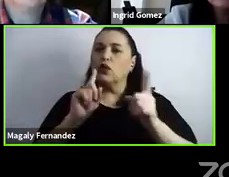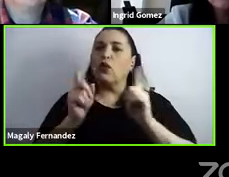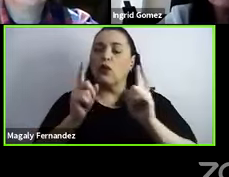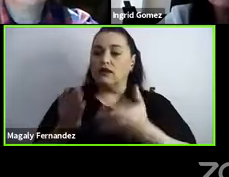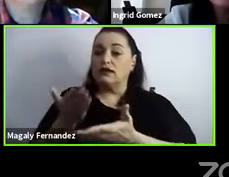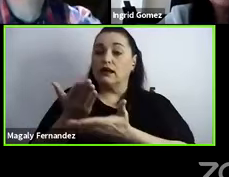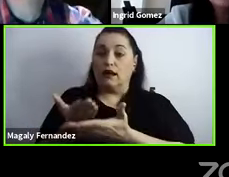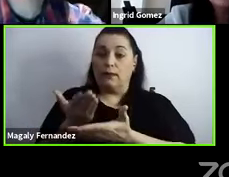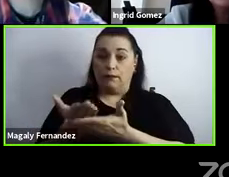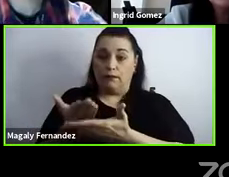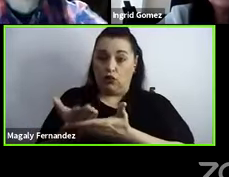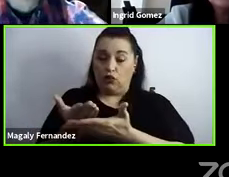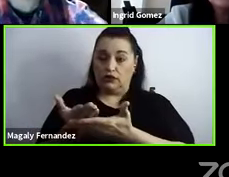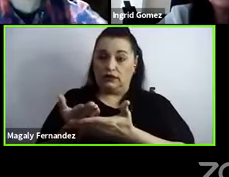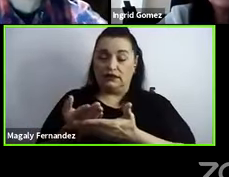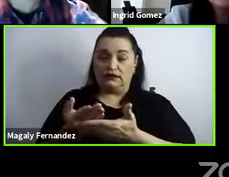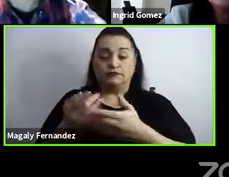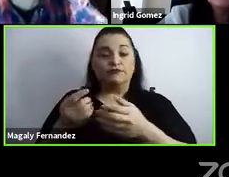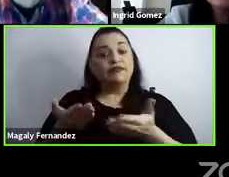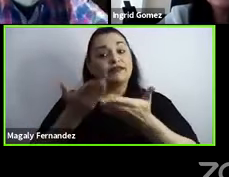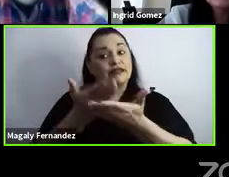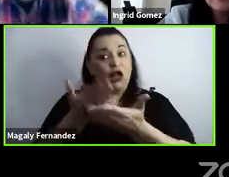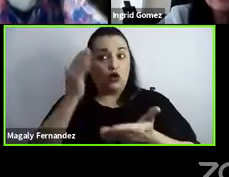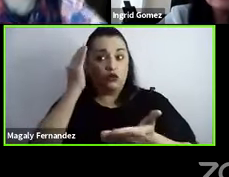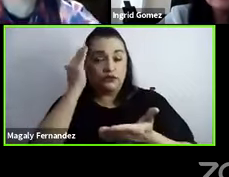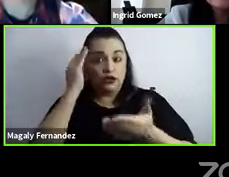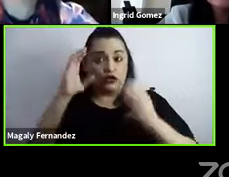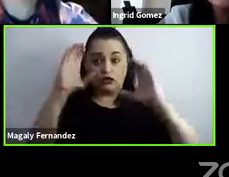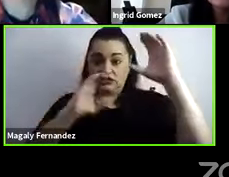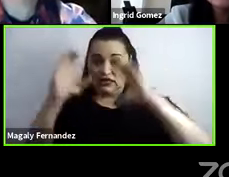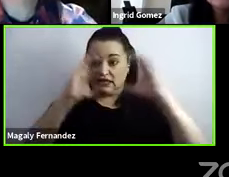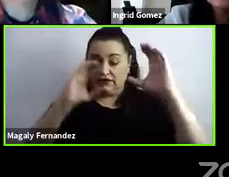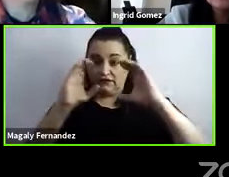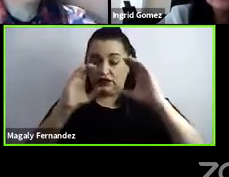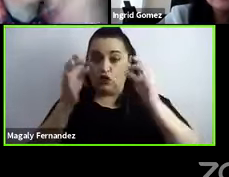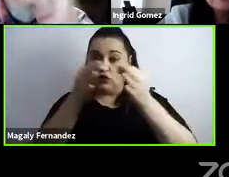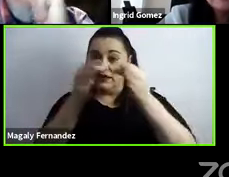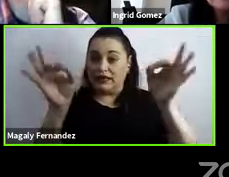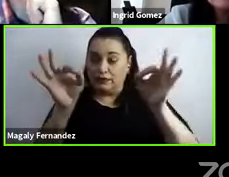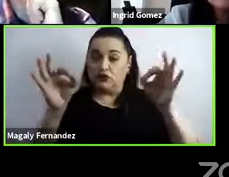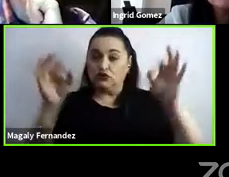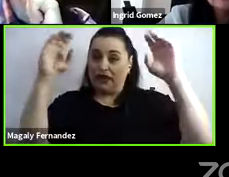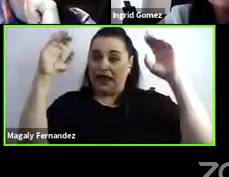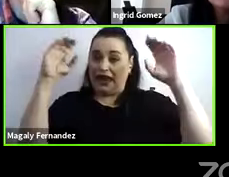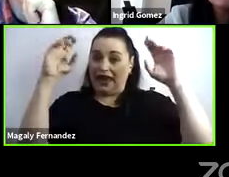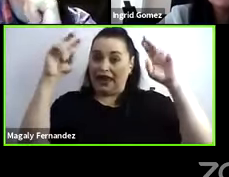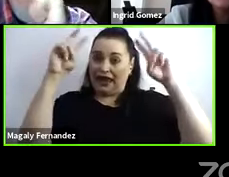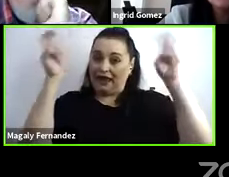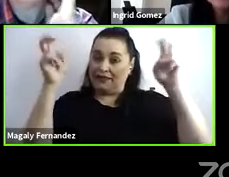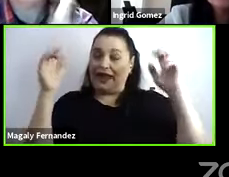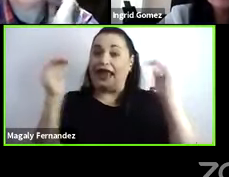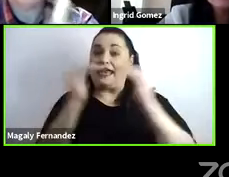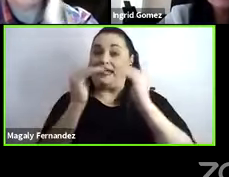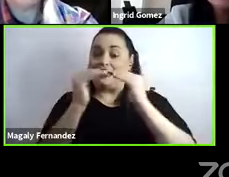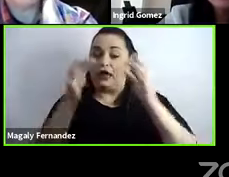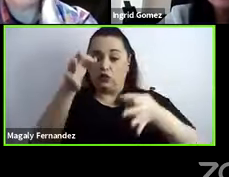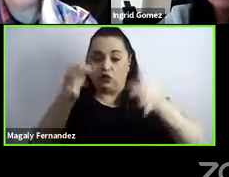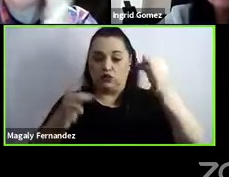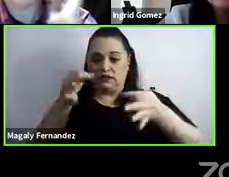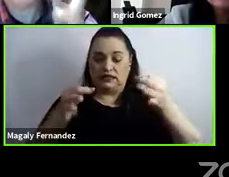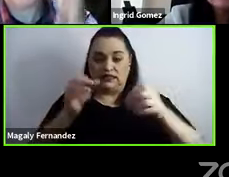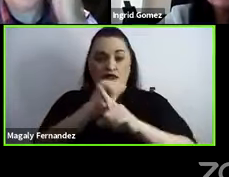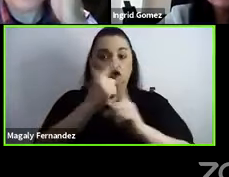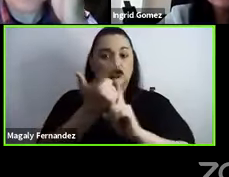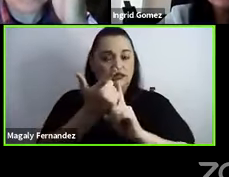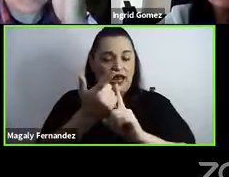que genera al conocimiento científico en términos de equidad y justicia social, y que centrados en las personas permiten